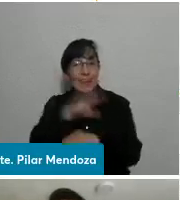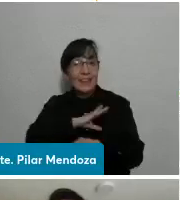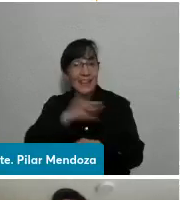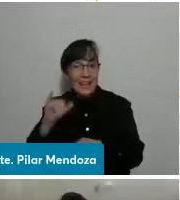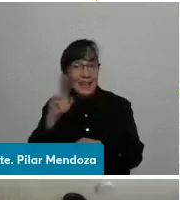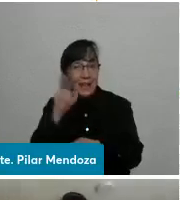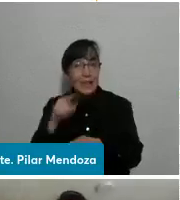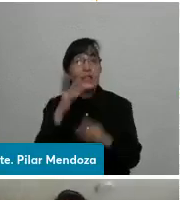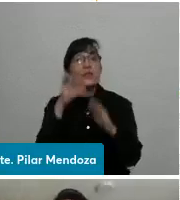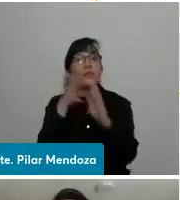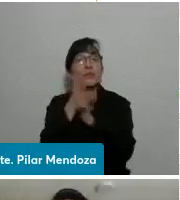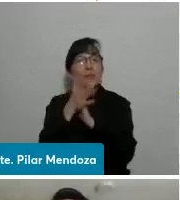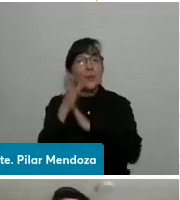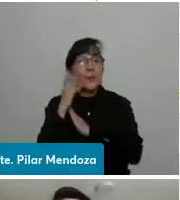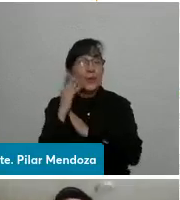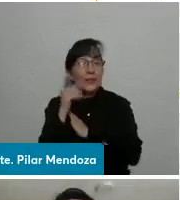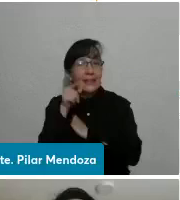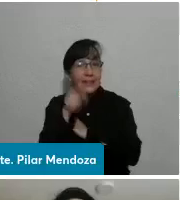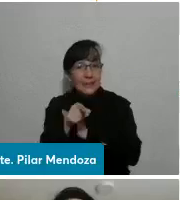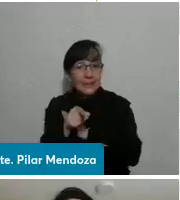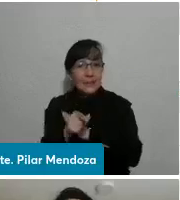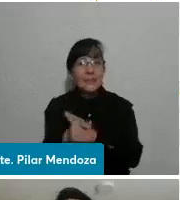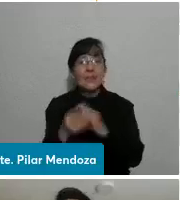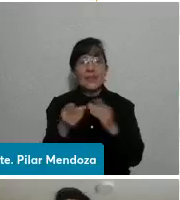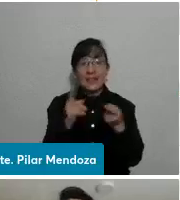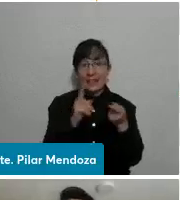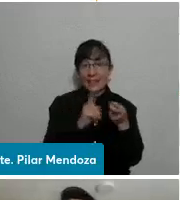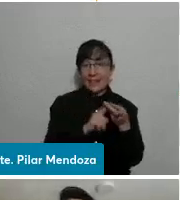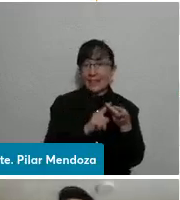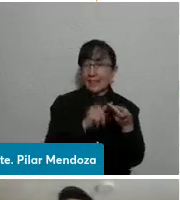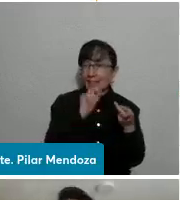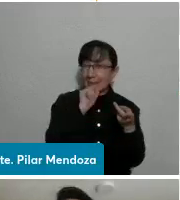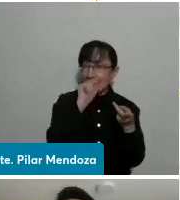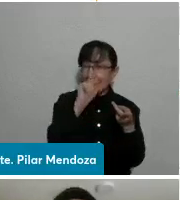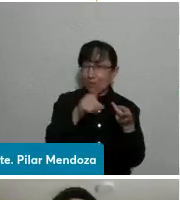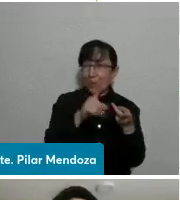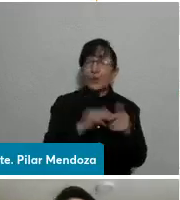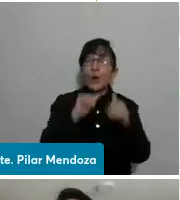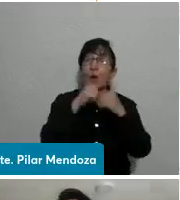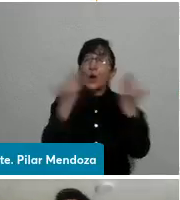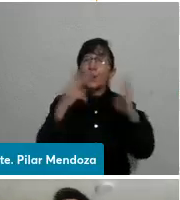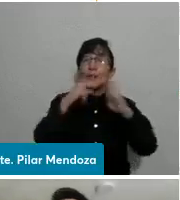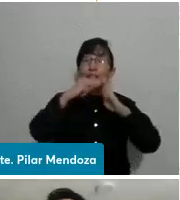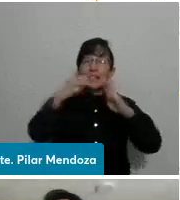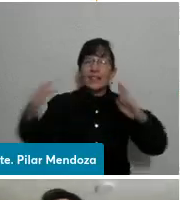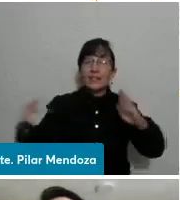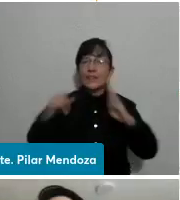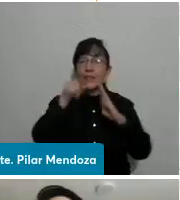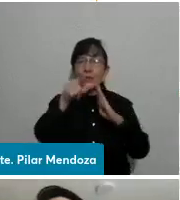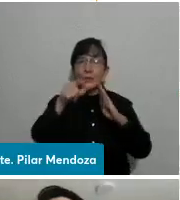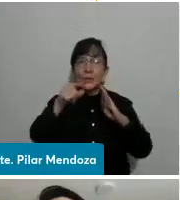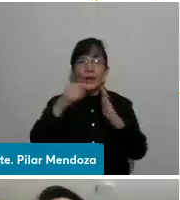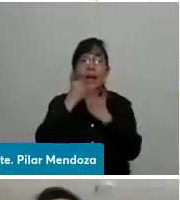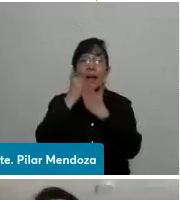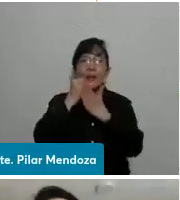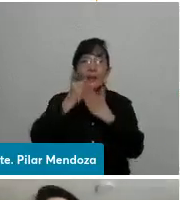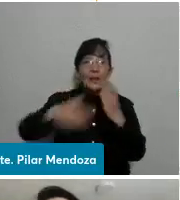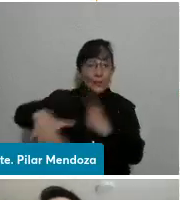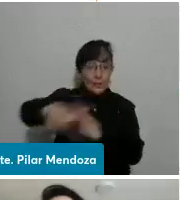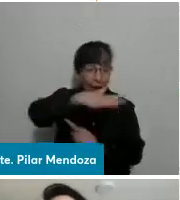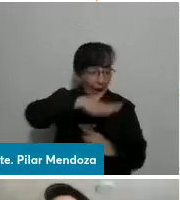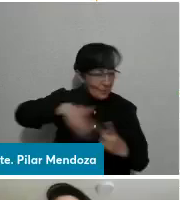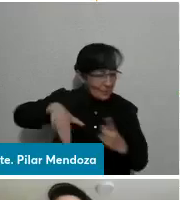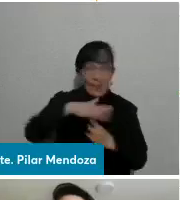su experiencia y va a dar respuesta a la pregunta de cómo ha contribuido la tecnología a un ambiente inclusivo y sobre